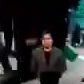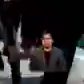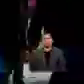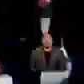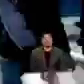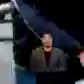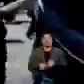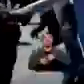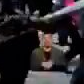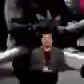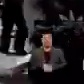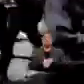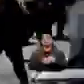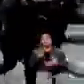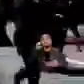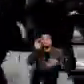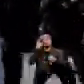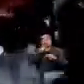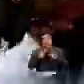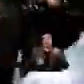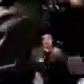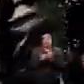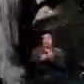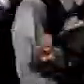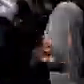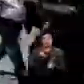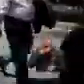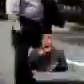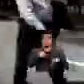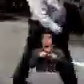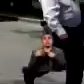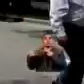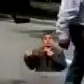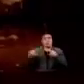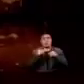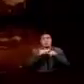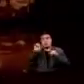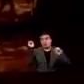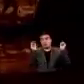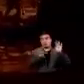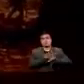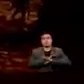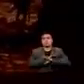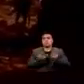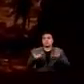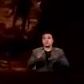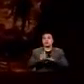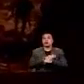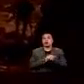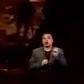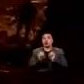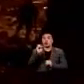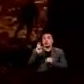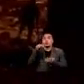Los caminantes continúan en busca de apoyo. Dicen que no generarán violencia, esa violencia que intentaron frenar